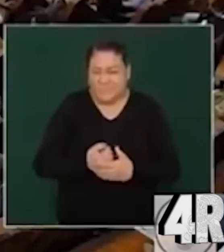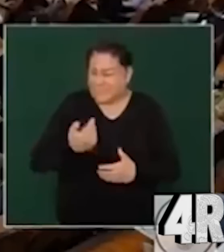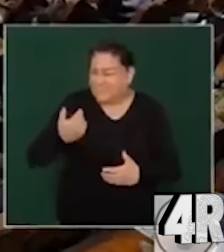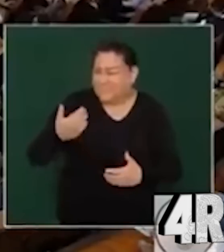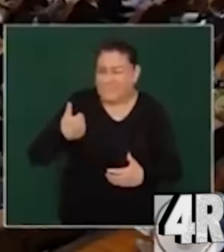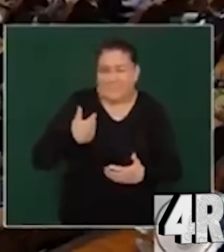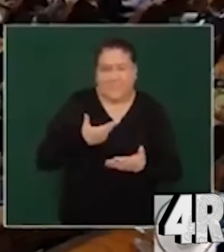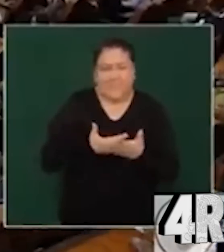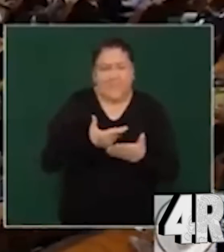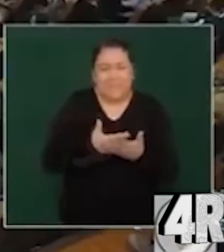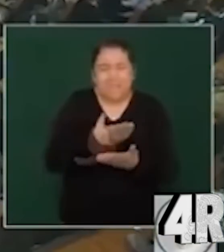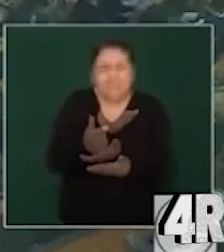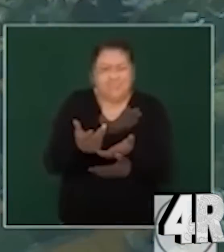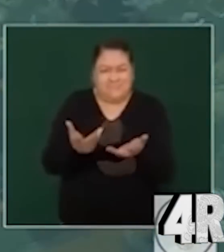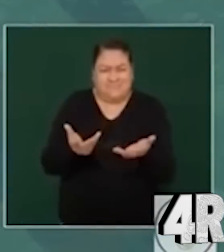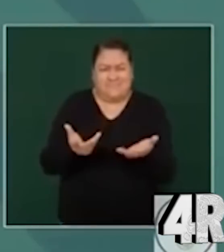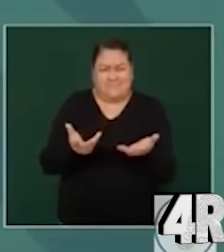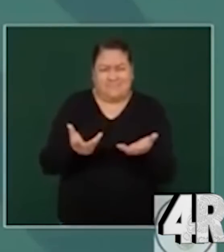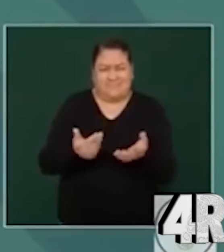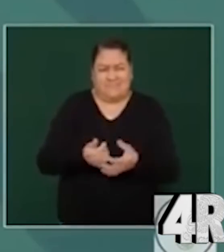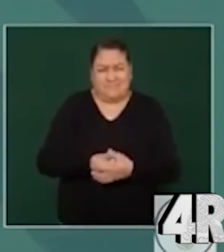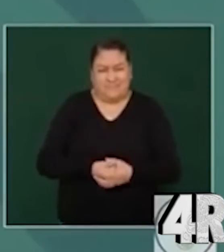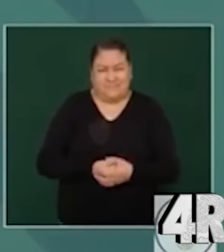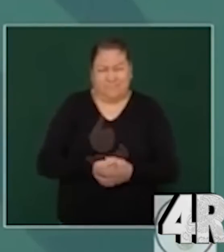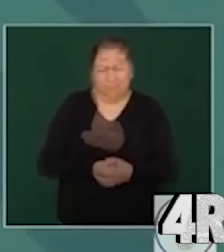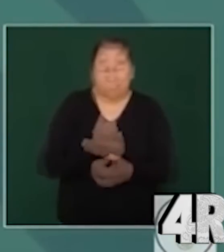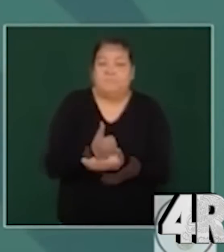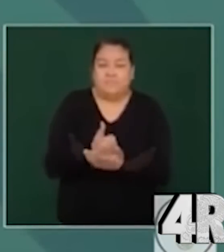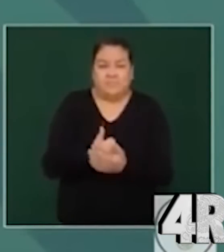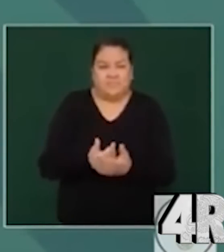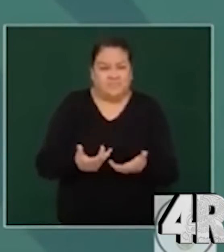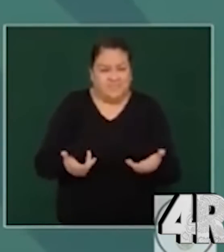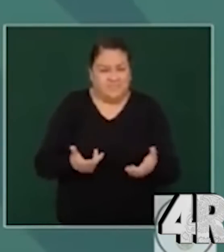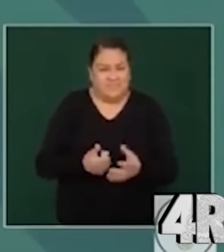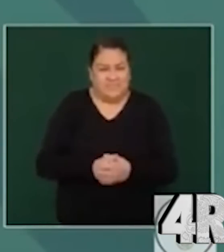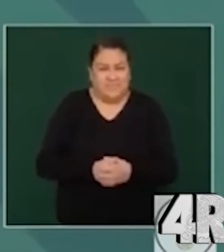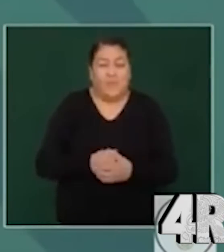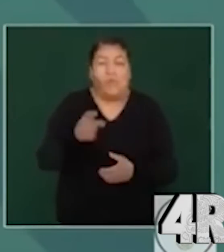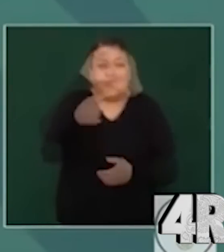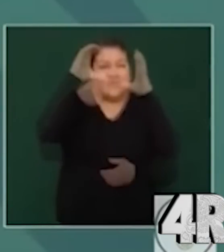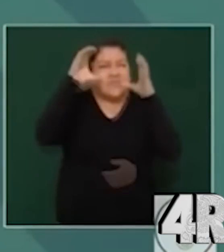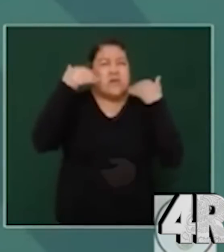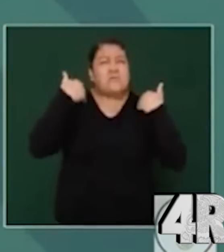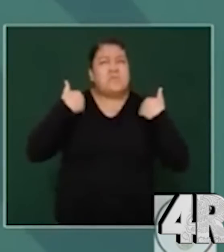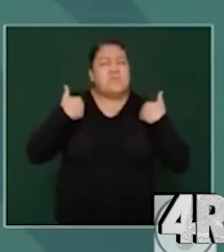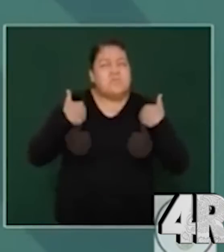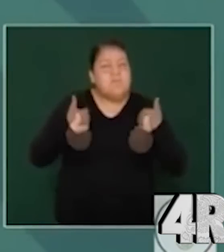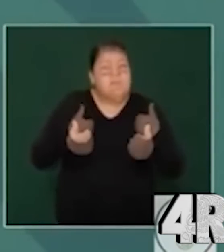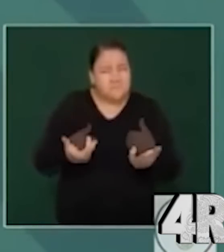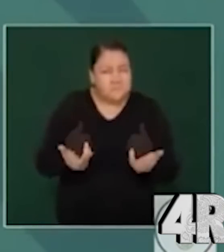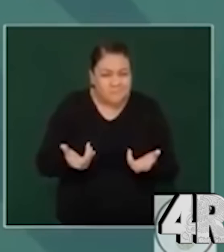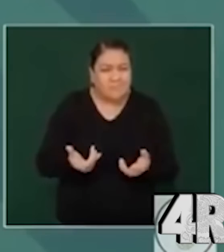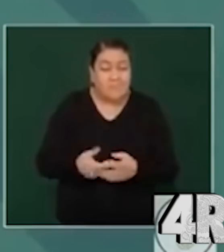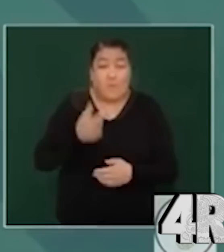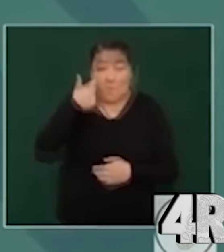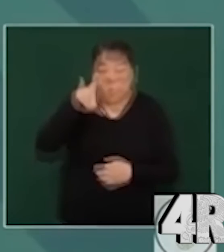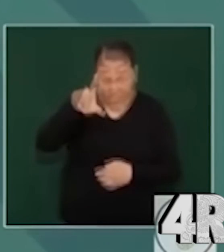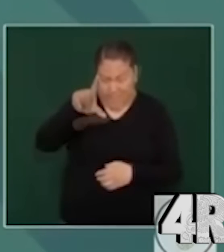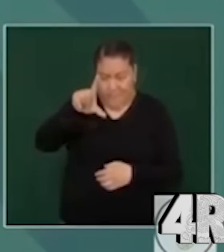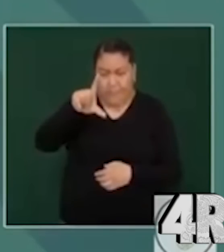fue apoyar a Iberdrola, sin duda. Nada más para que tengan una idea, en Nuevo